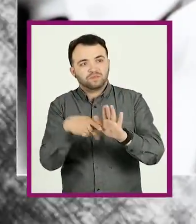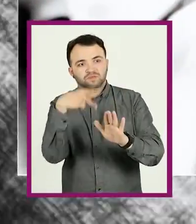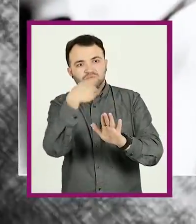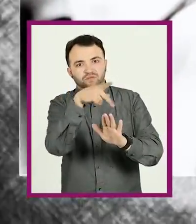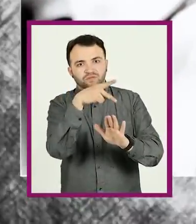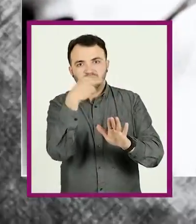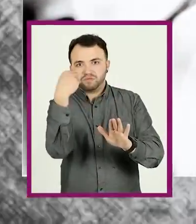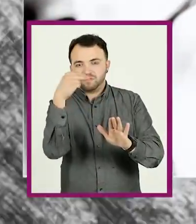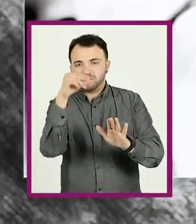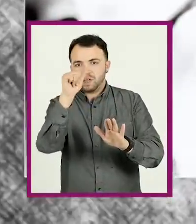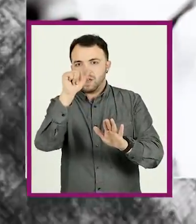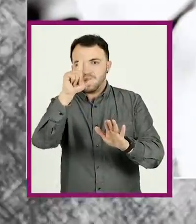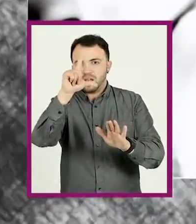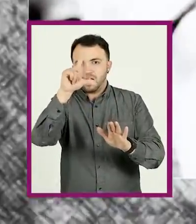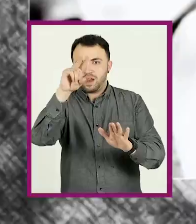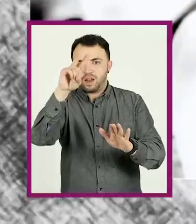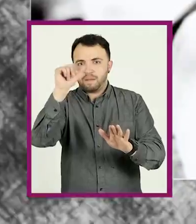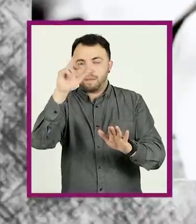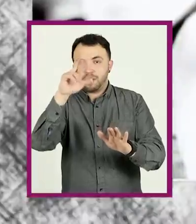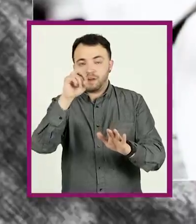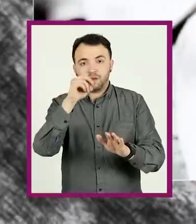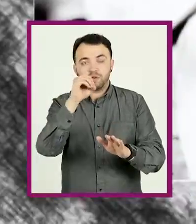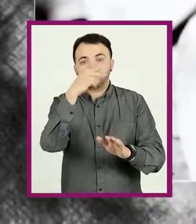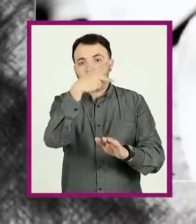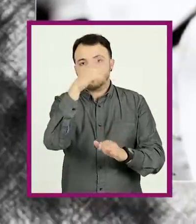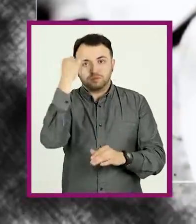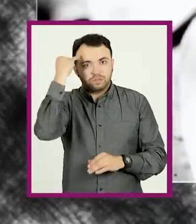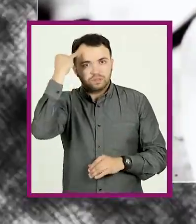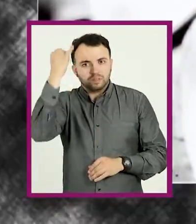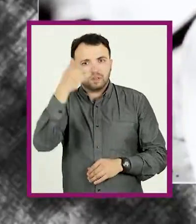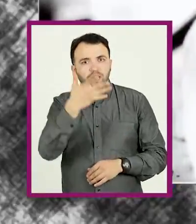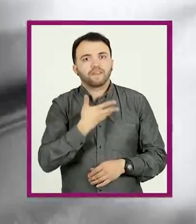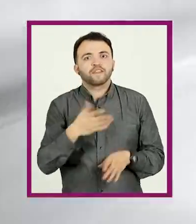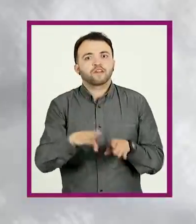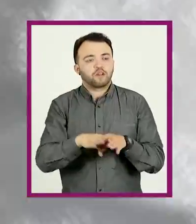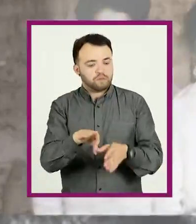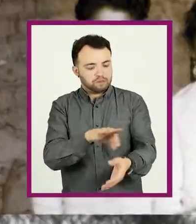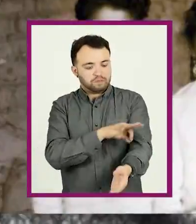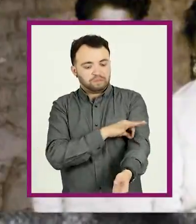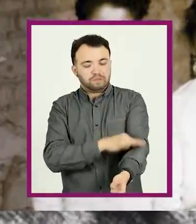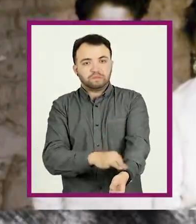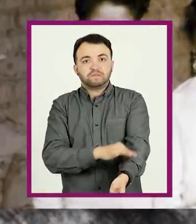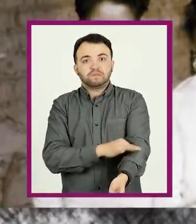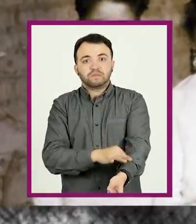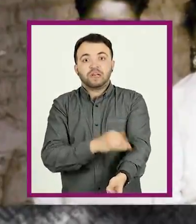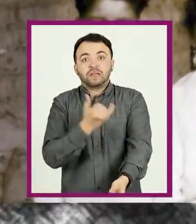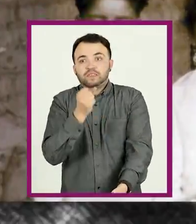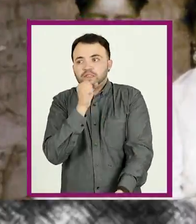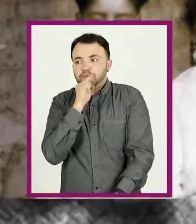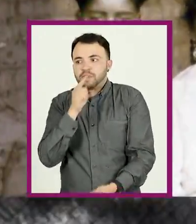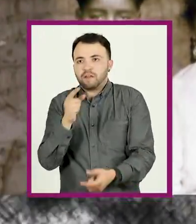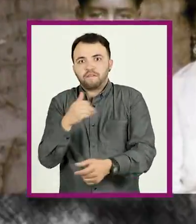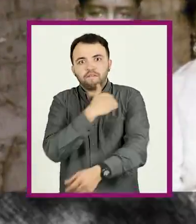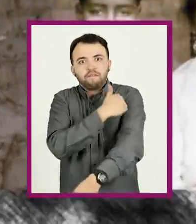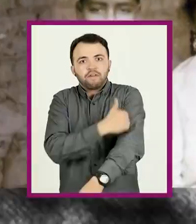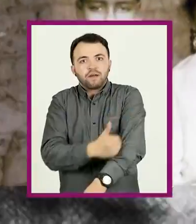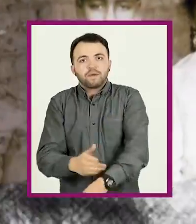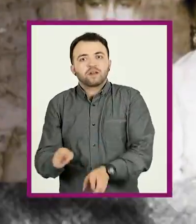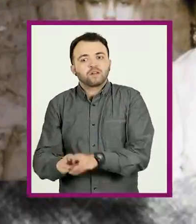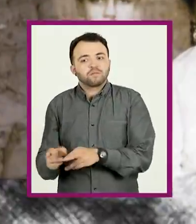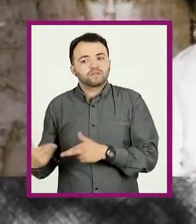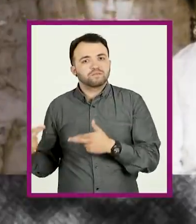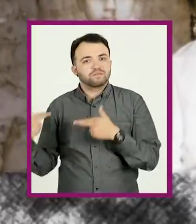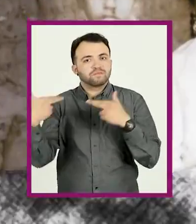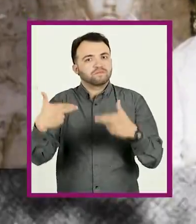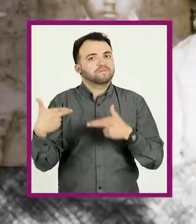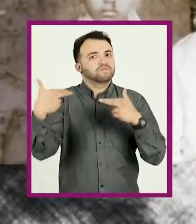Carrillo. Álvaro Carrillo, un mulato, él tenía, digamos, en la sangre y en su entorno social y familiar toda esta cuestión de